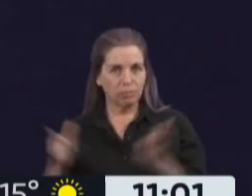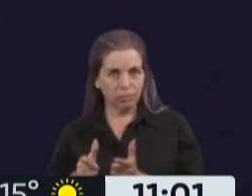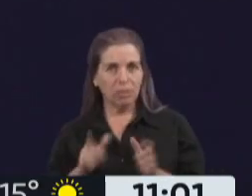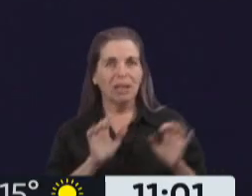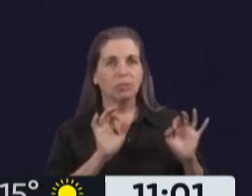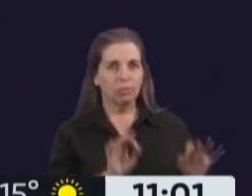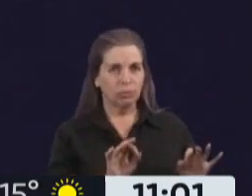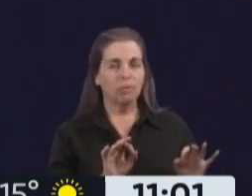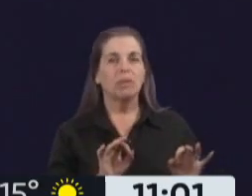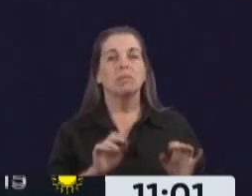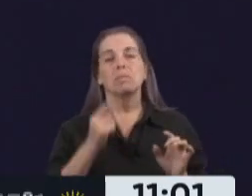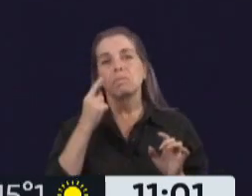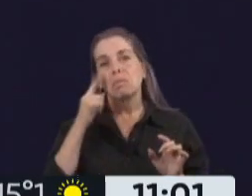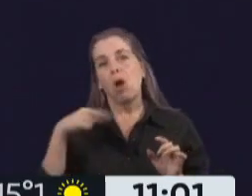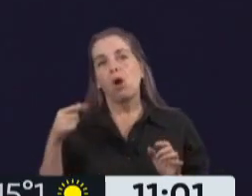otras empresas,